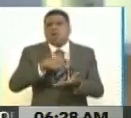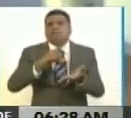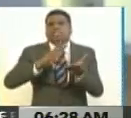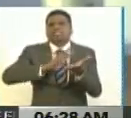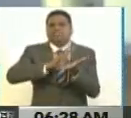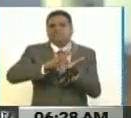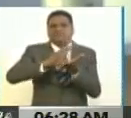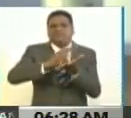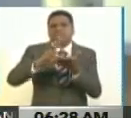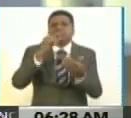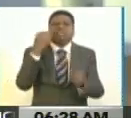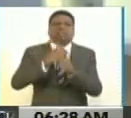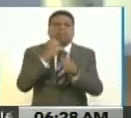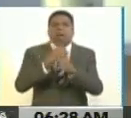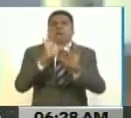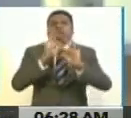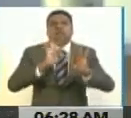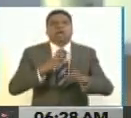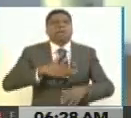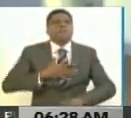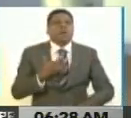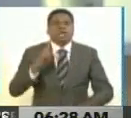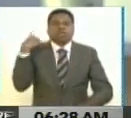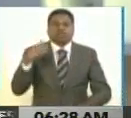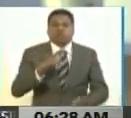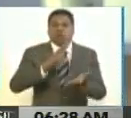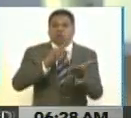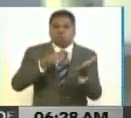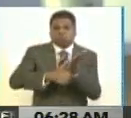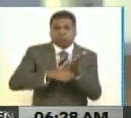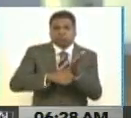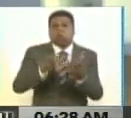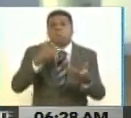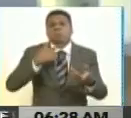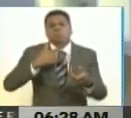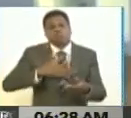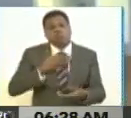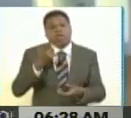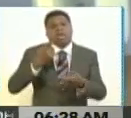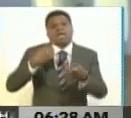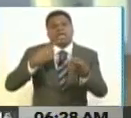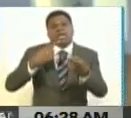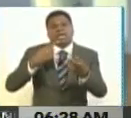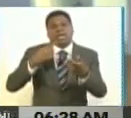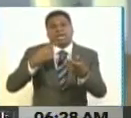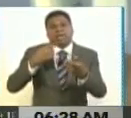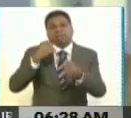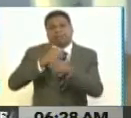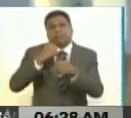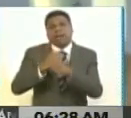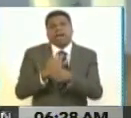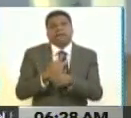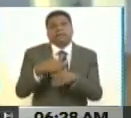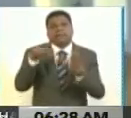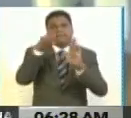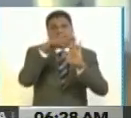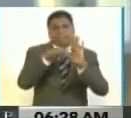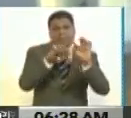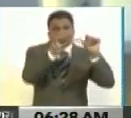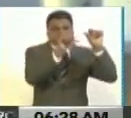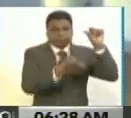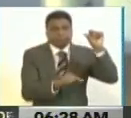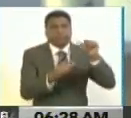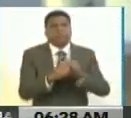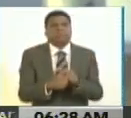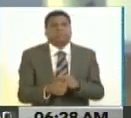residencia de su propio país pudiera ya ejercer un trabajo en otro país del Mercosur. Eso ya deja de estar en la agenda, ¿no? Que es lo que más afecta además